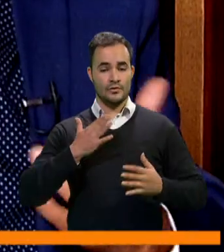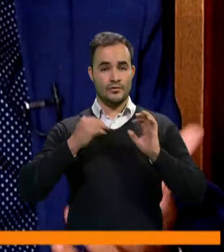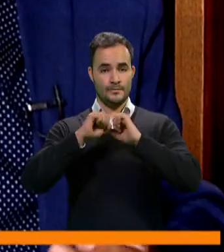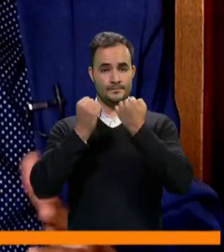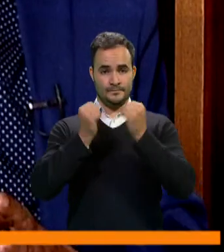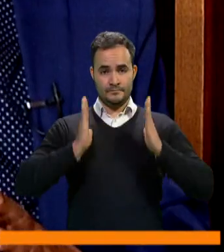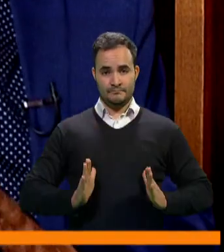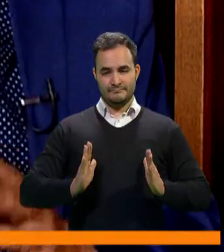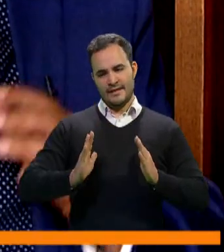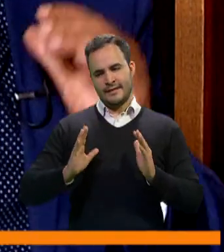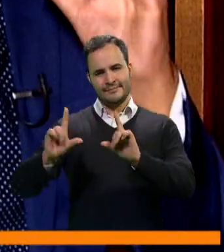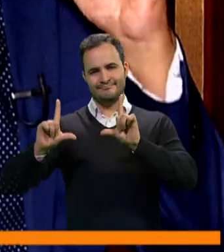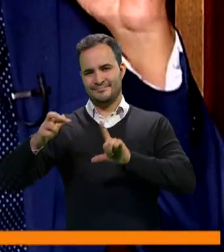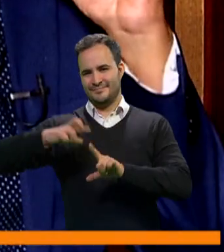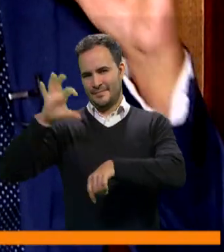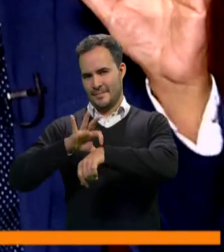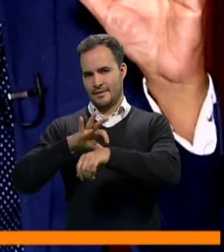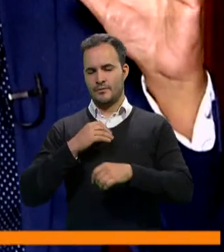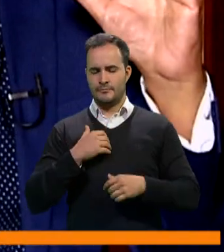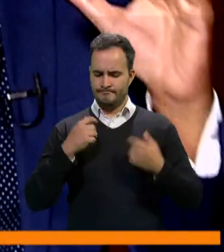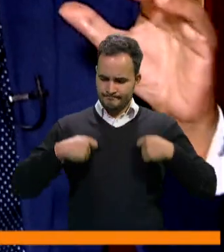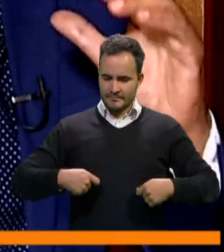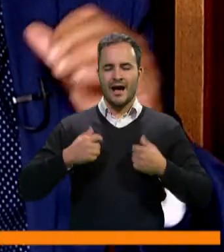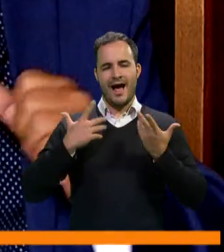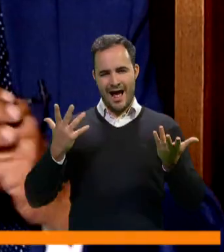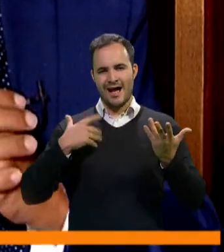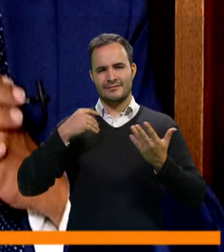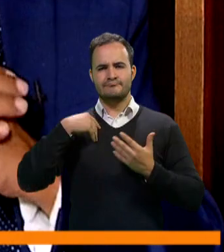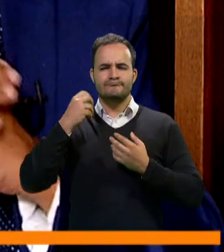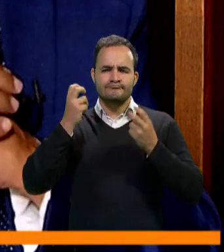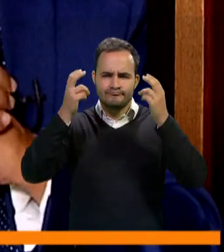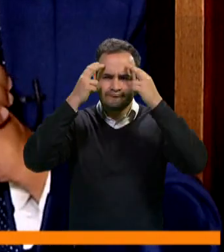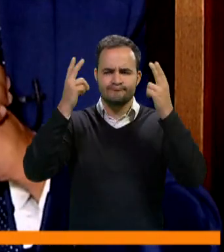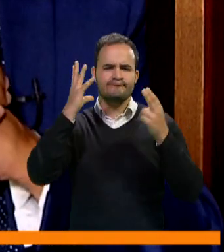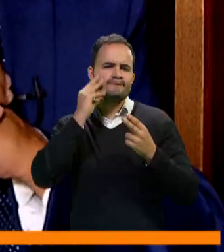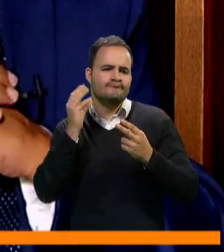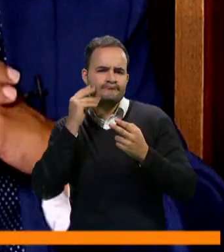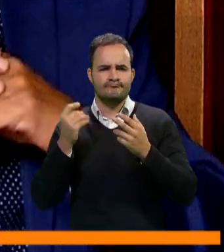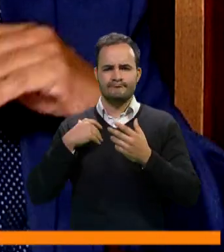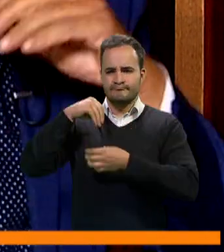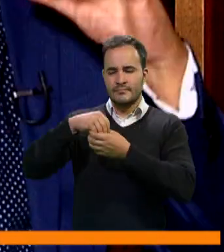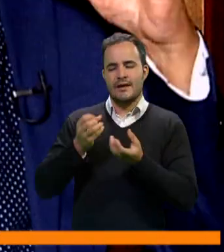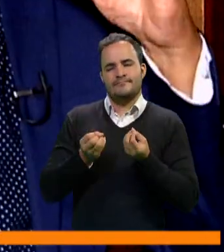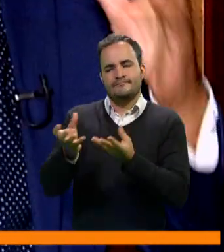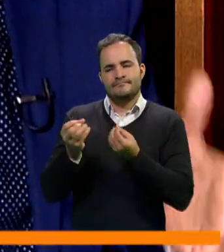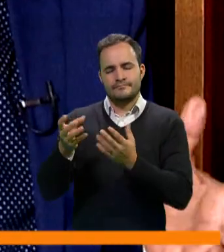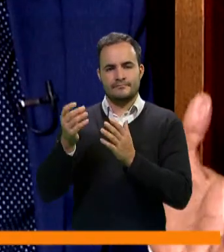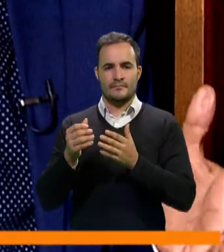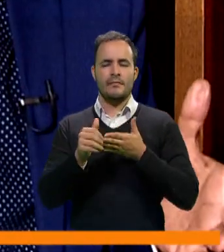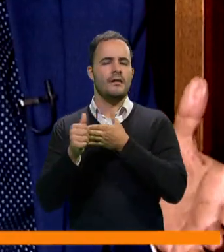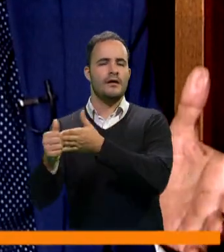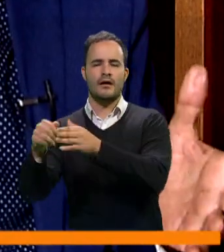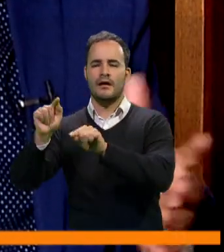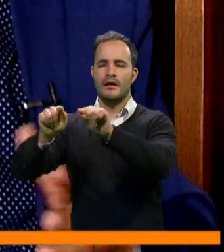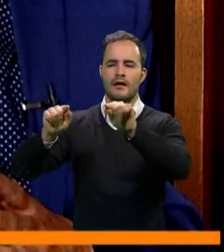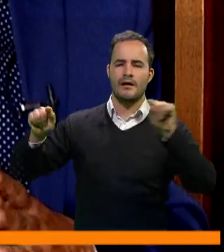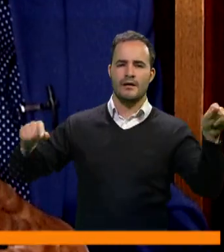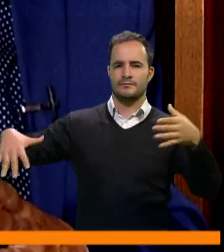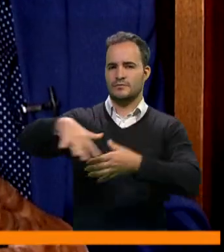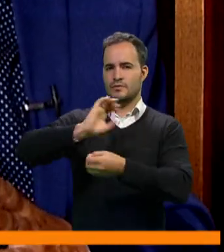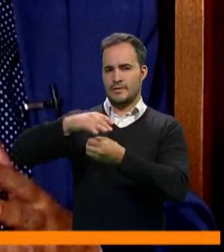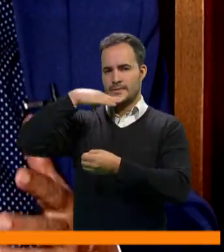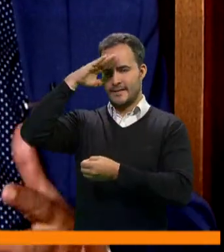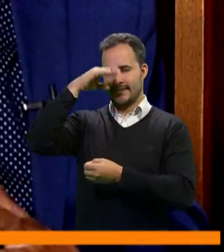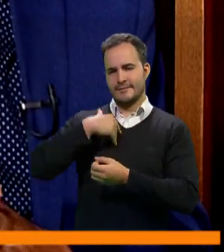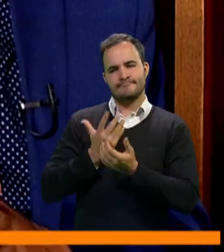como concejal y como médico, he aportado mi conocimiento y mi capacidad de estudio para orientar también al municipio de